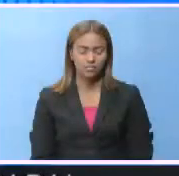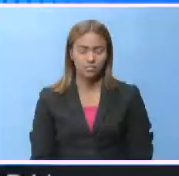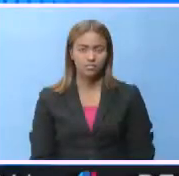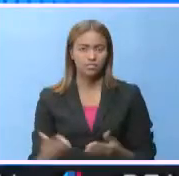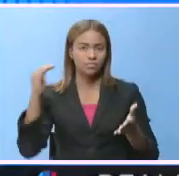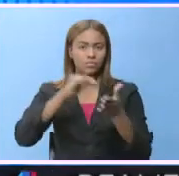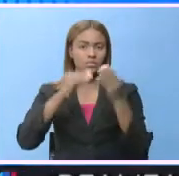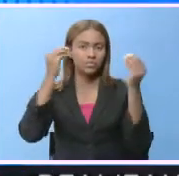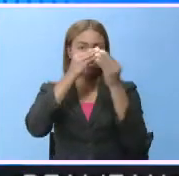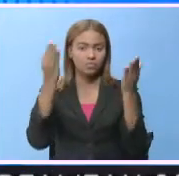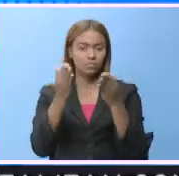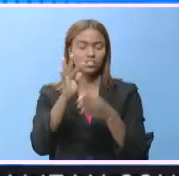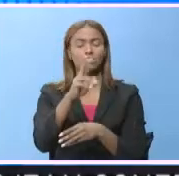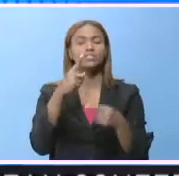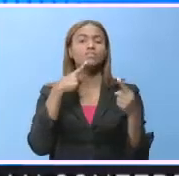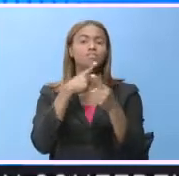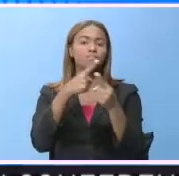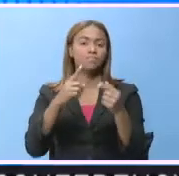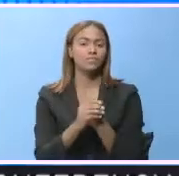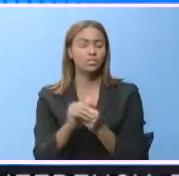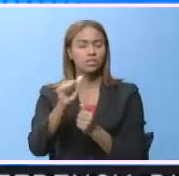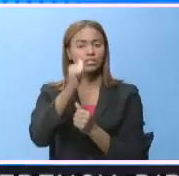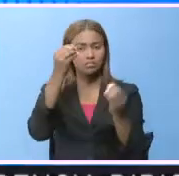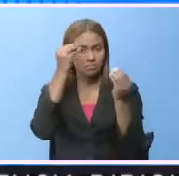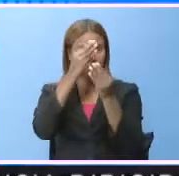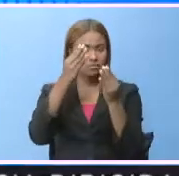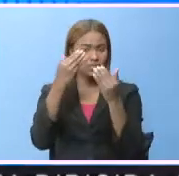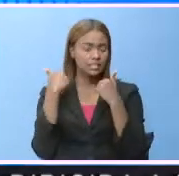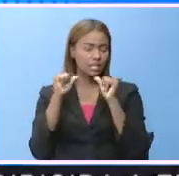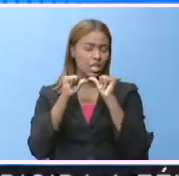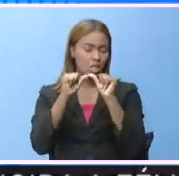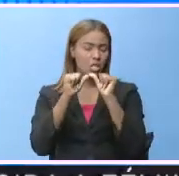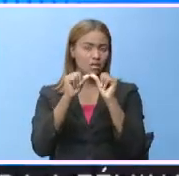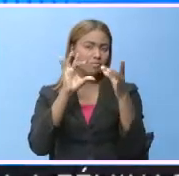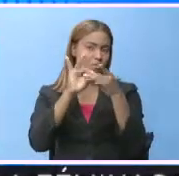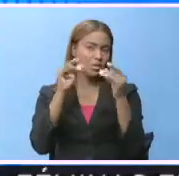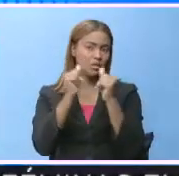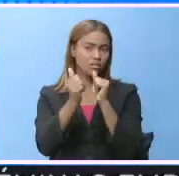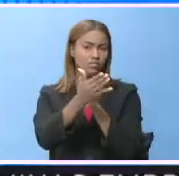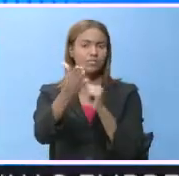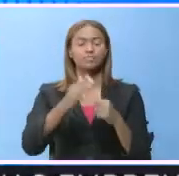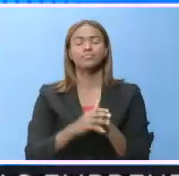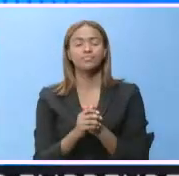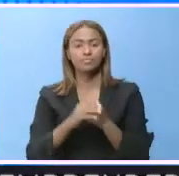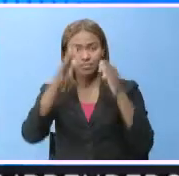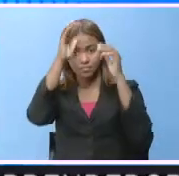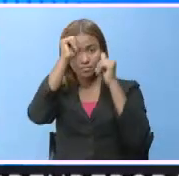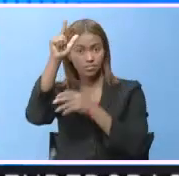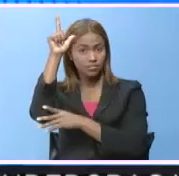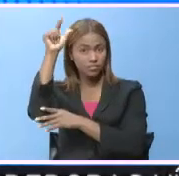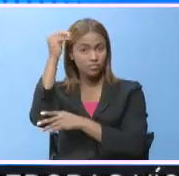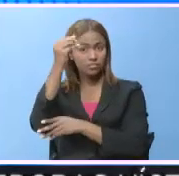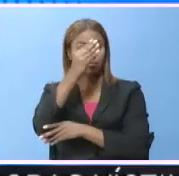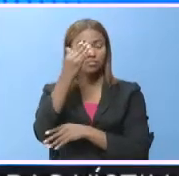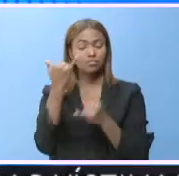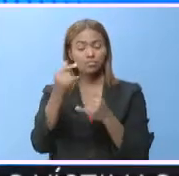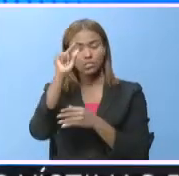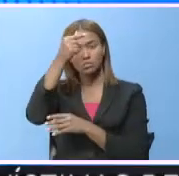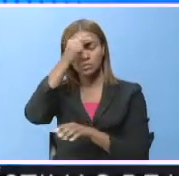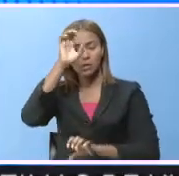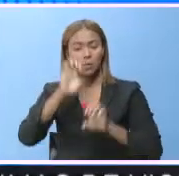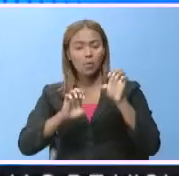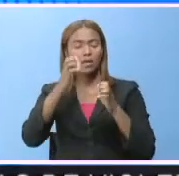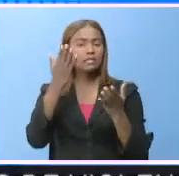De vuelta con ustedes en 4RD Noticias. Otras informaciones continúan acercándonos. El presidente Luis Abinader informó que el gobierno evalúa